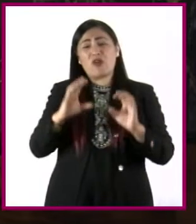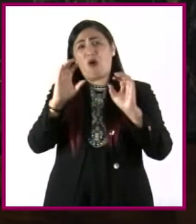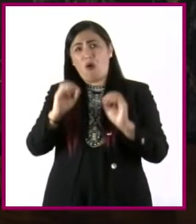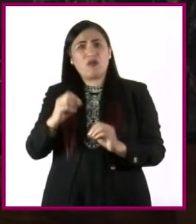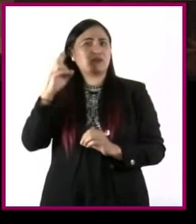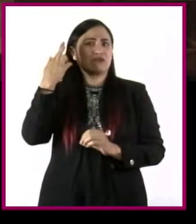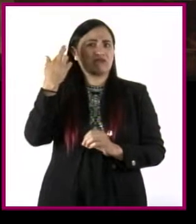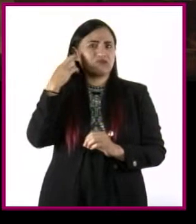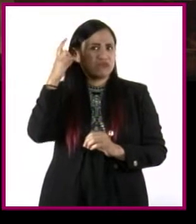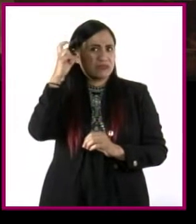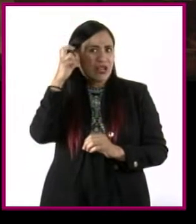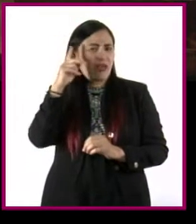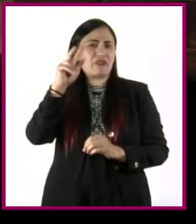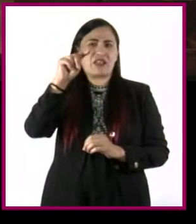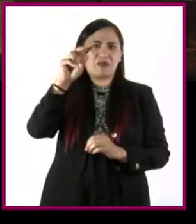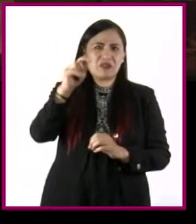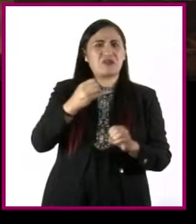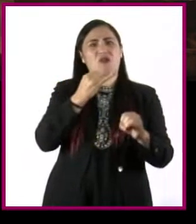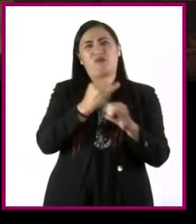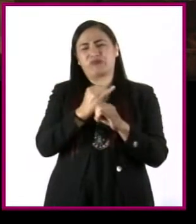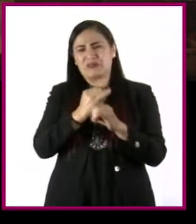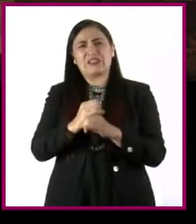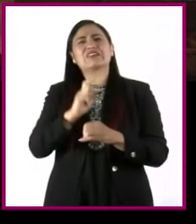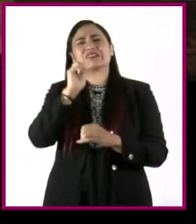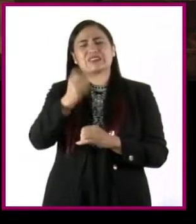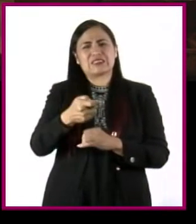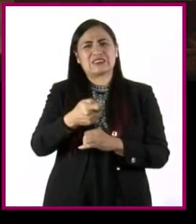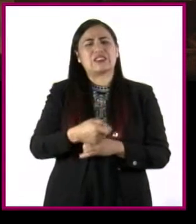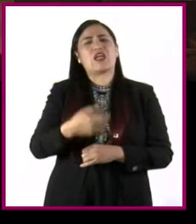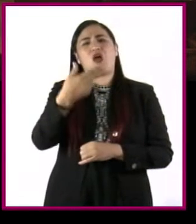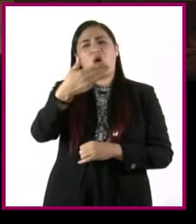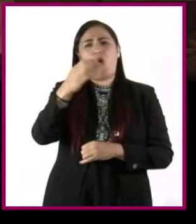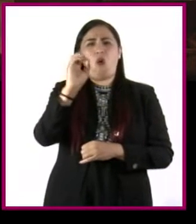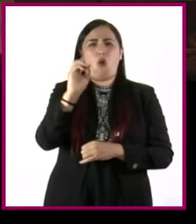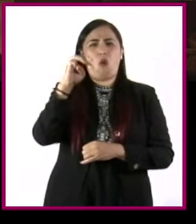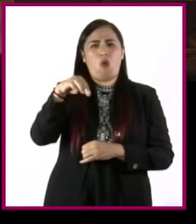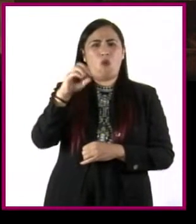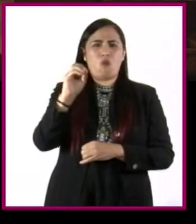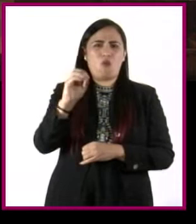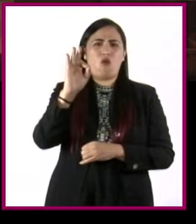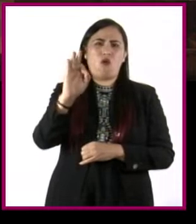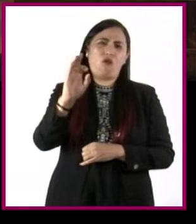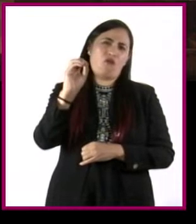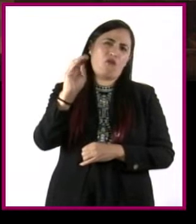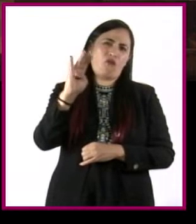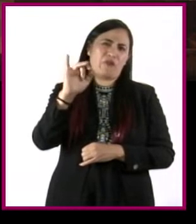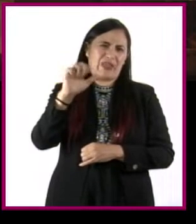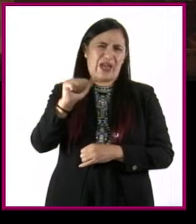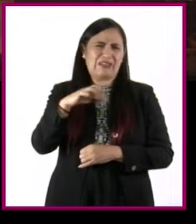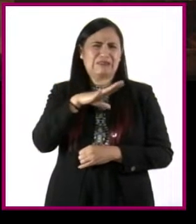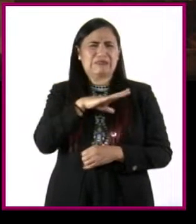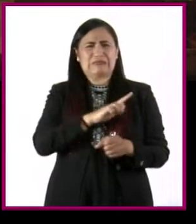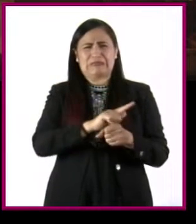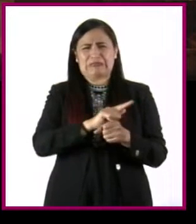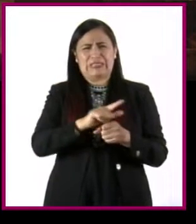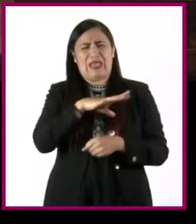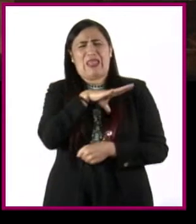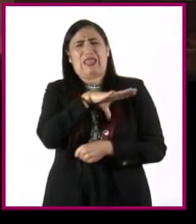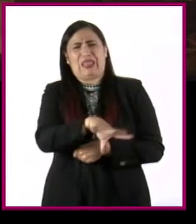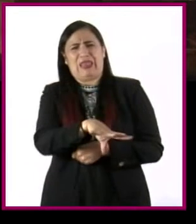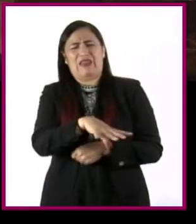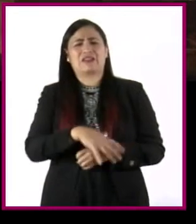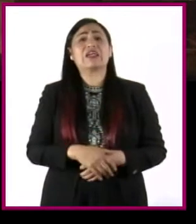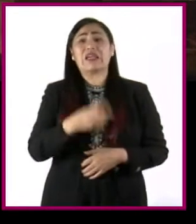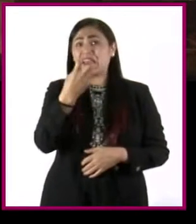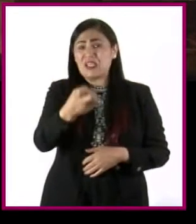de comunicación. Se llama homofobia y está en todas partes. La homofobia está normalizada, lo que significa que es tan